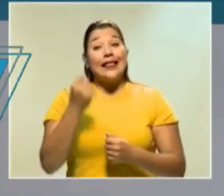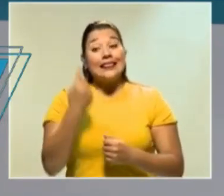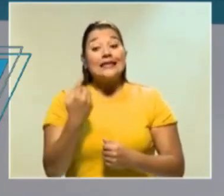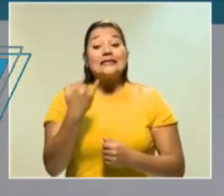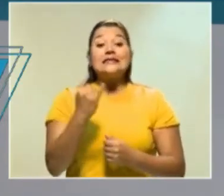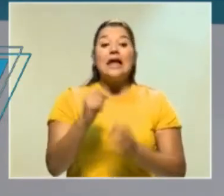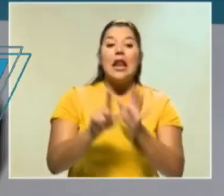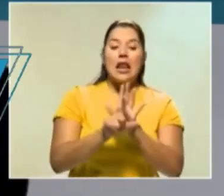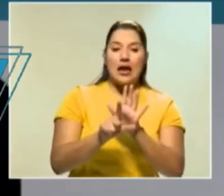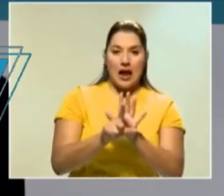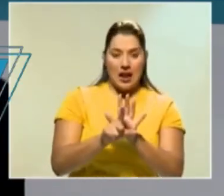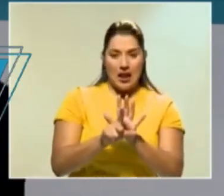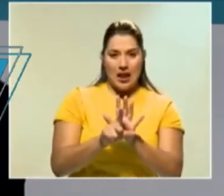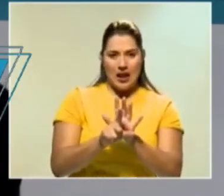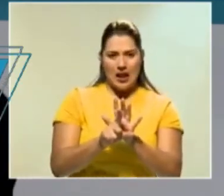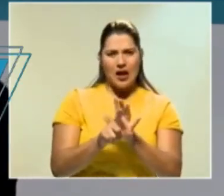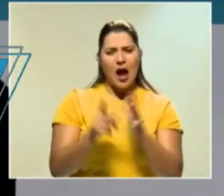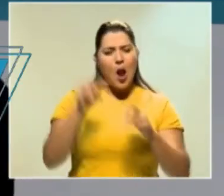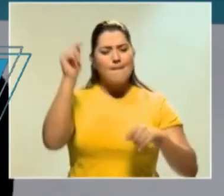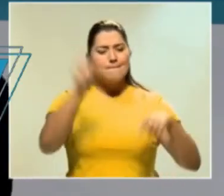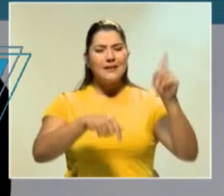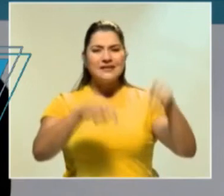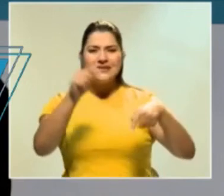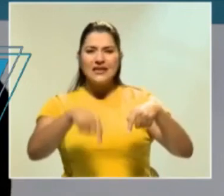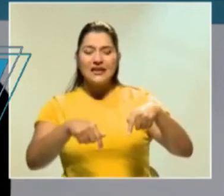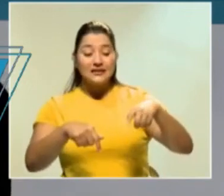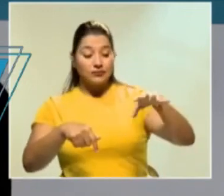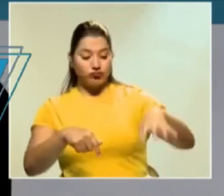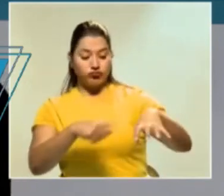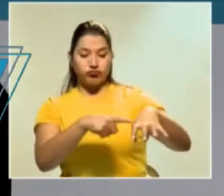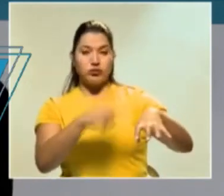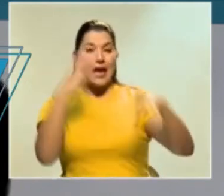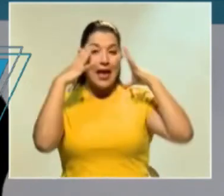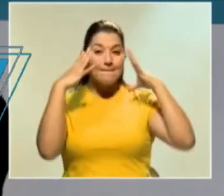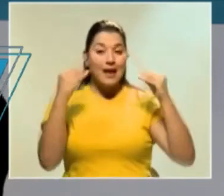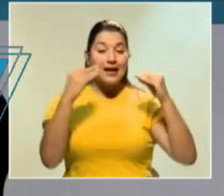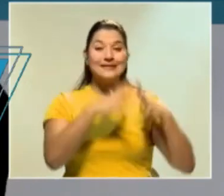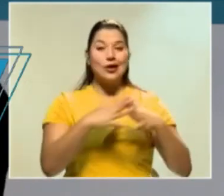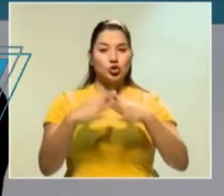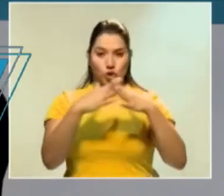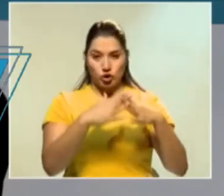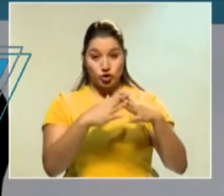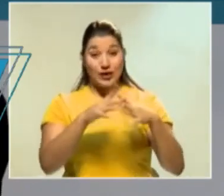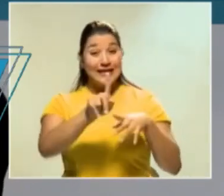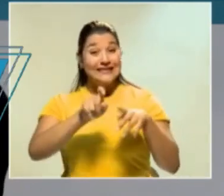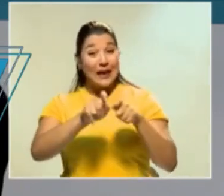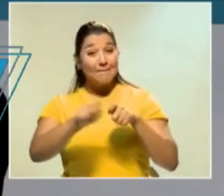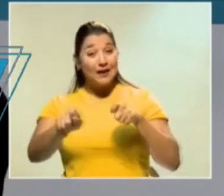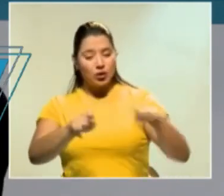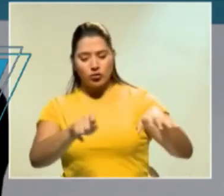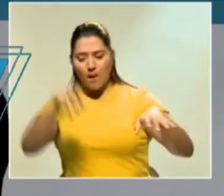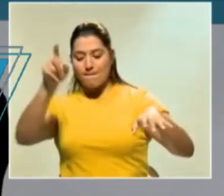legal. Hoy los misiles cayeron a 100 metros de la embajada estadounidense. ¿Es legal un